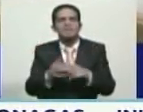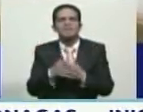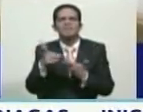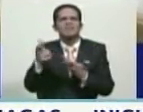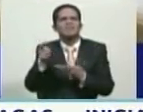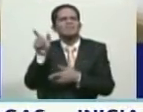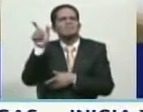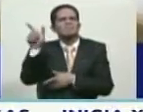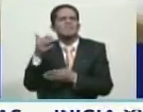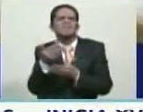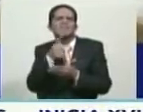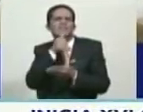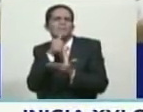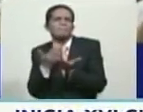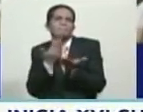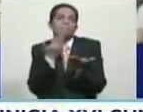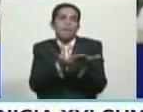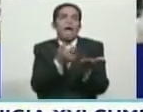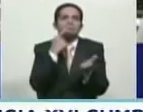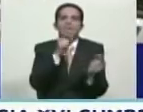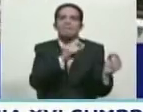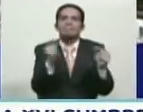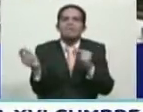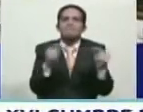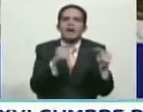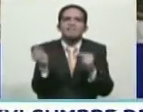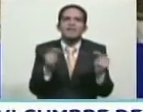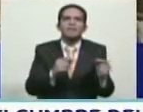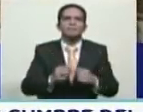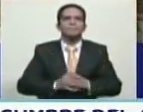plantearon espacios de debate.